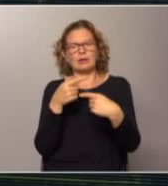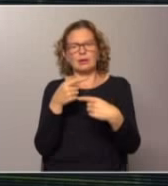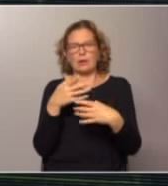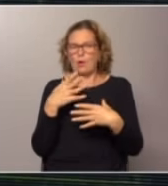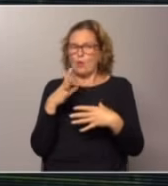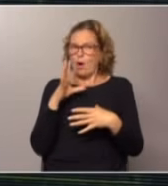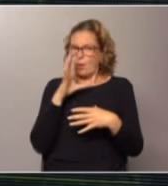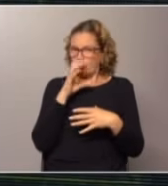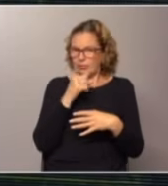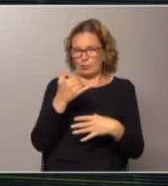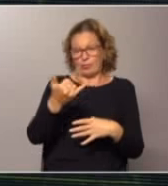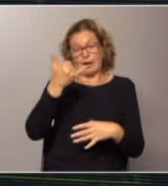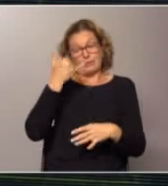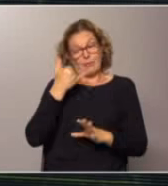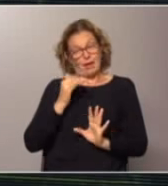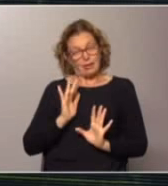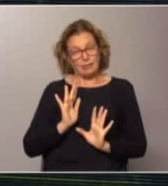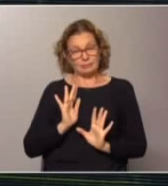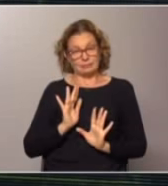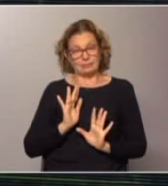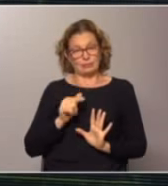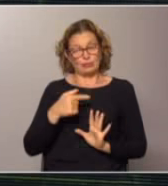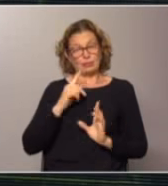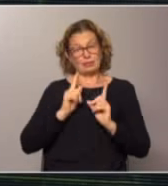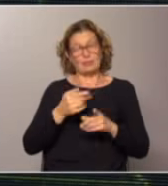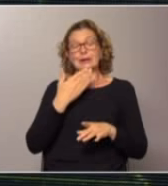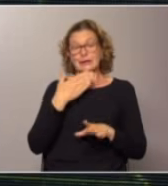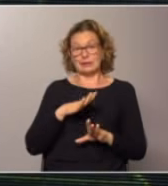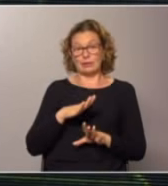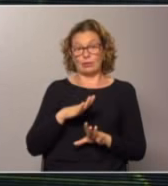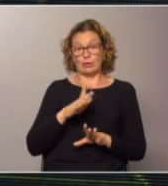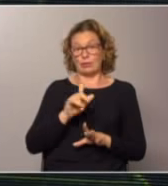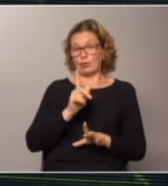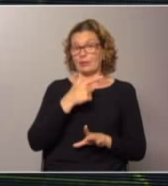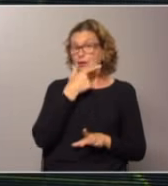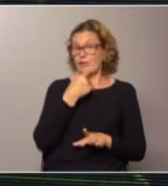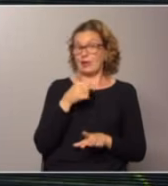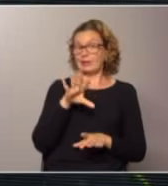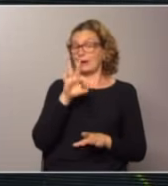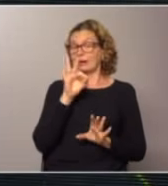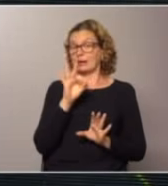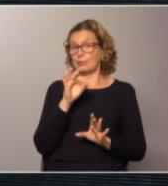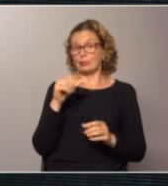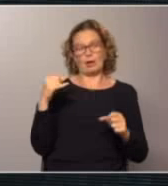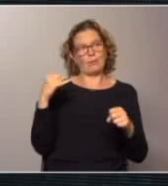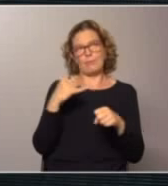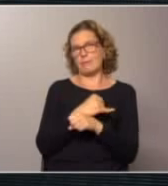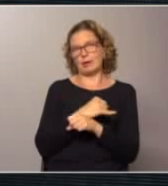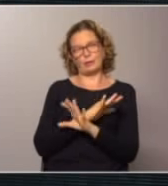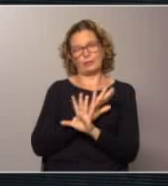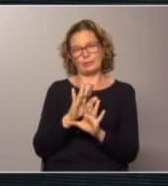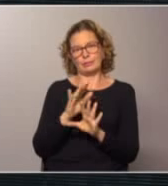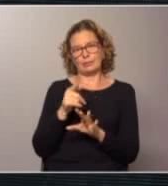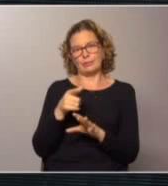hubo presión hubo una llamada o sea yo también entiendo que no debe ser fácil tomar una decisión así pero salió mal no nos